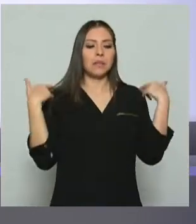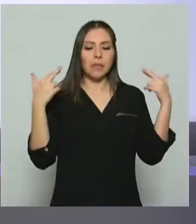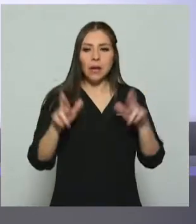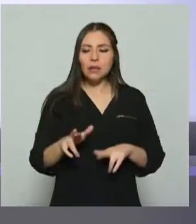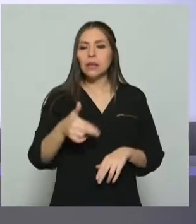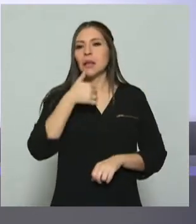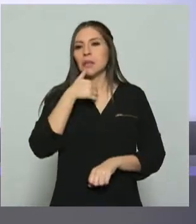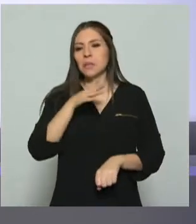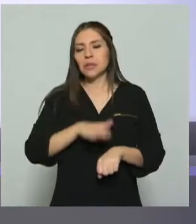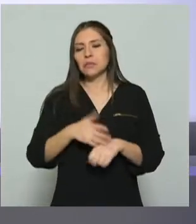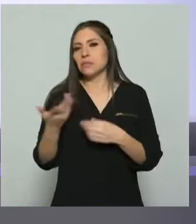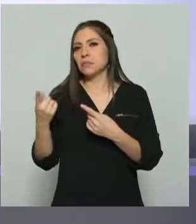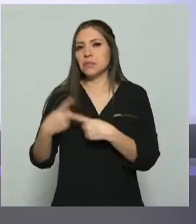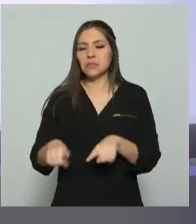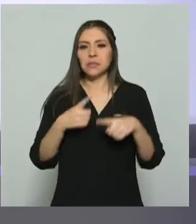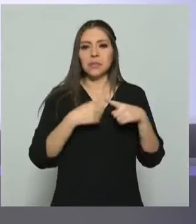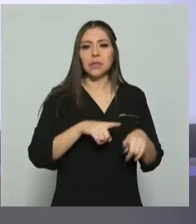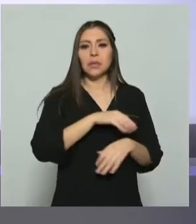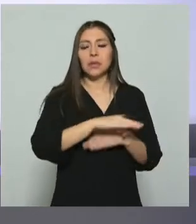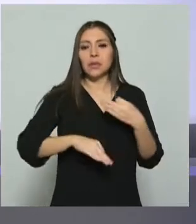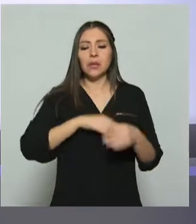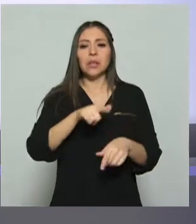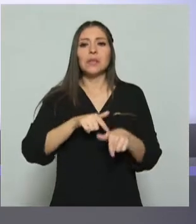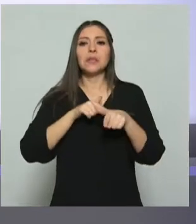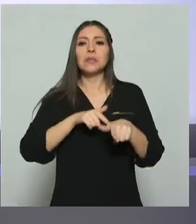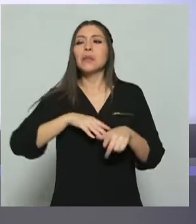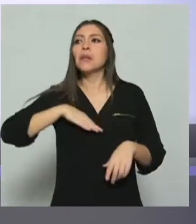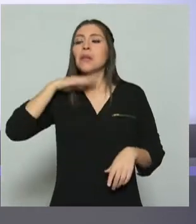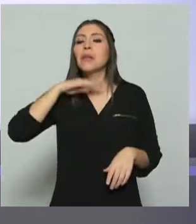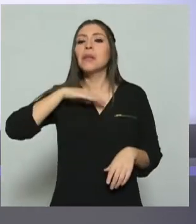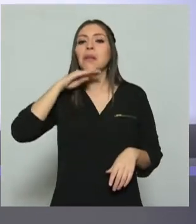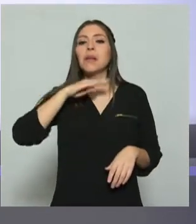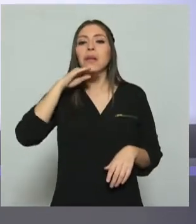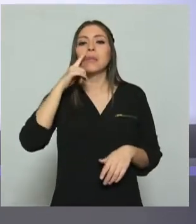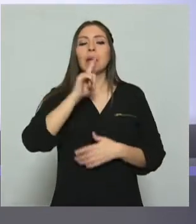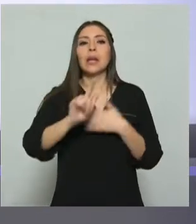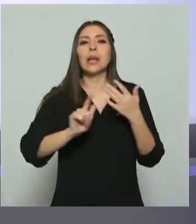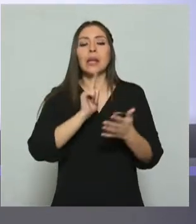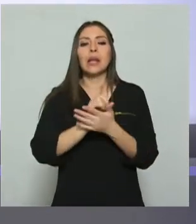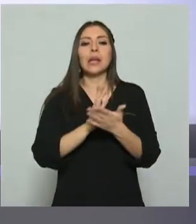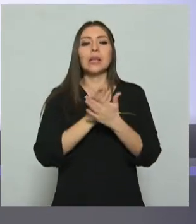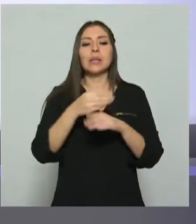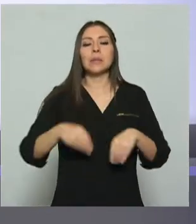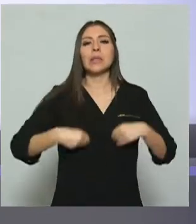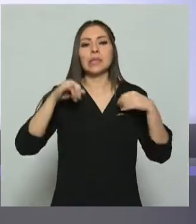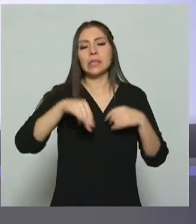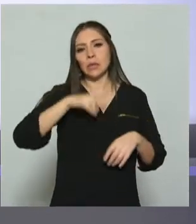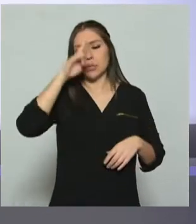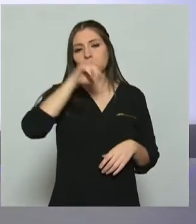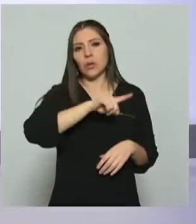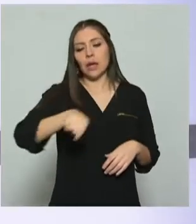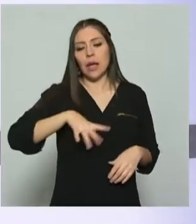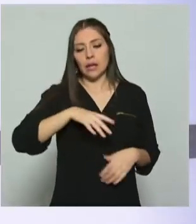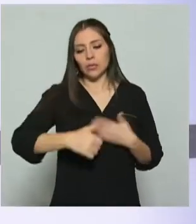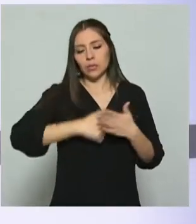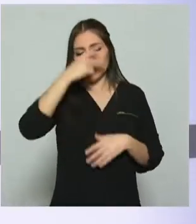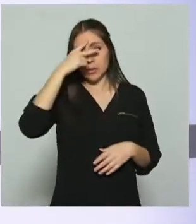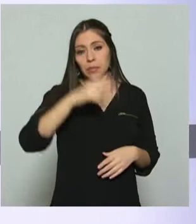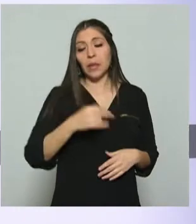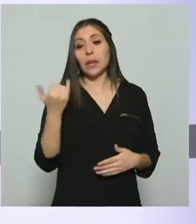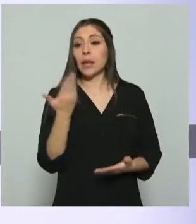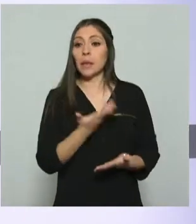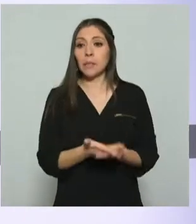administrativas, etcétera, y se sigue pasando por alto la Ley de Acceso a una Vida Libre de Violencia para las Mujeres que tenemos en esta Ciudad de México y que además de